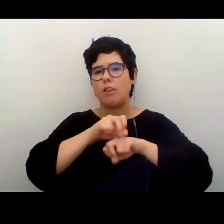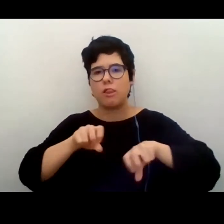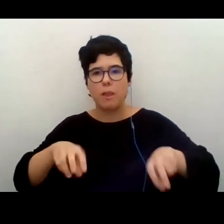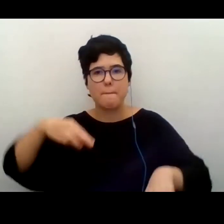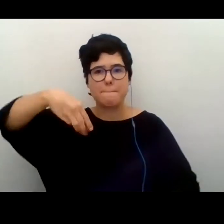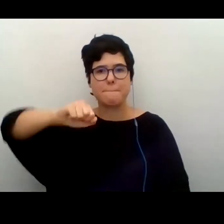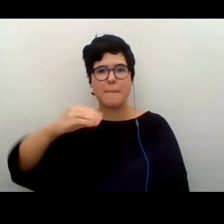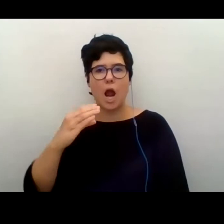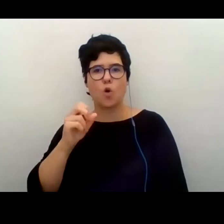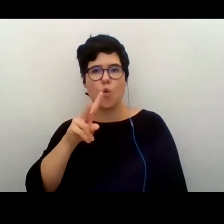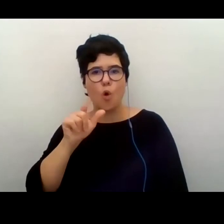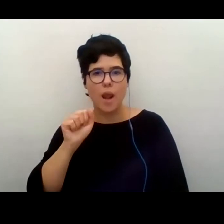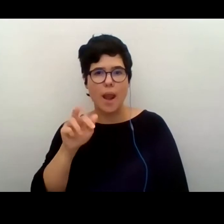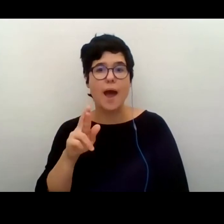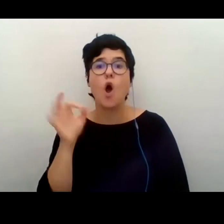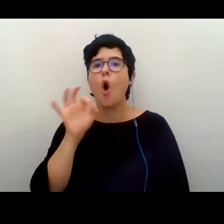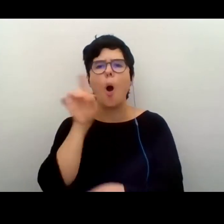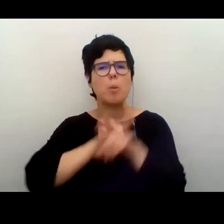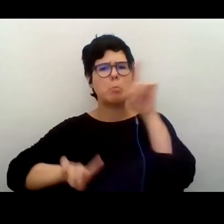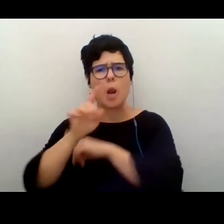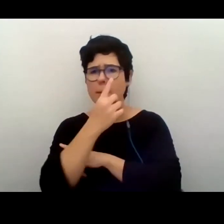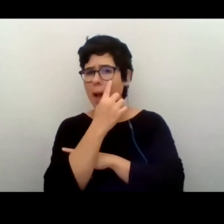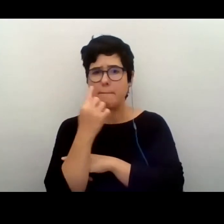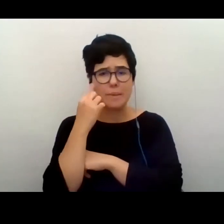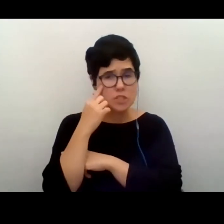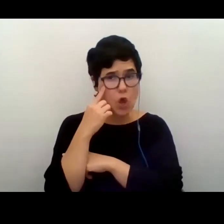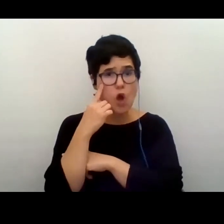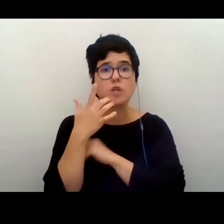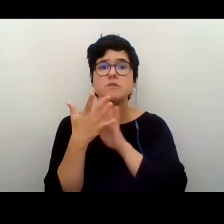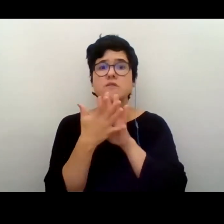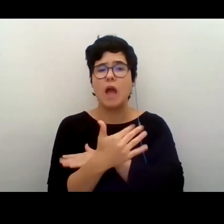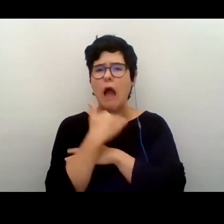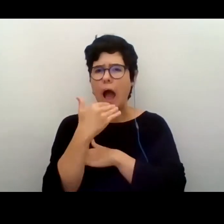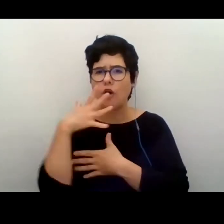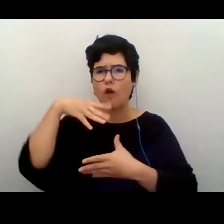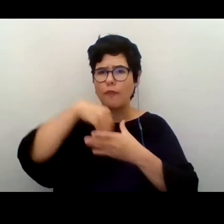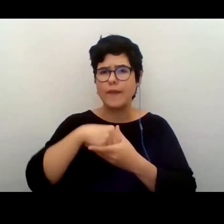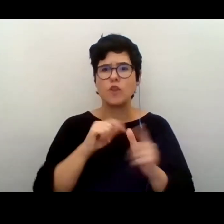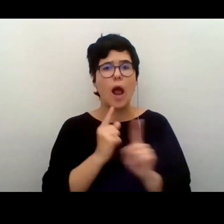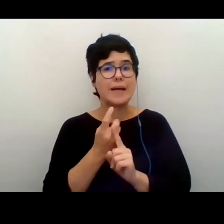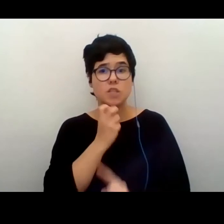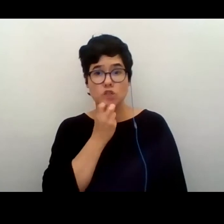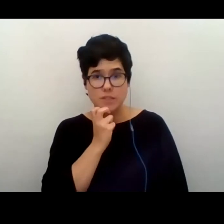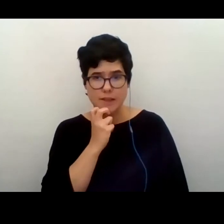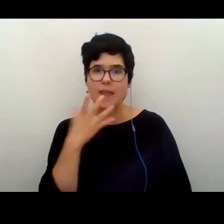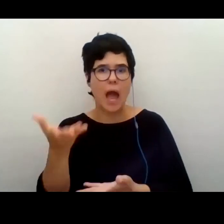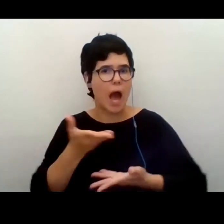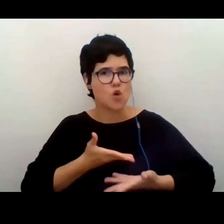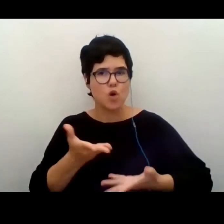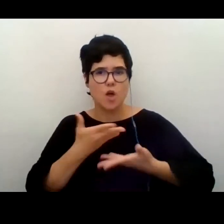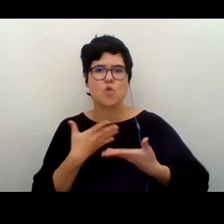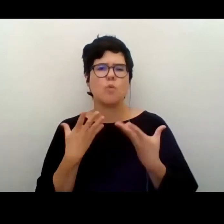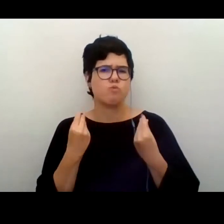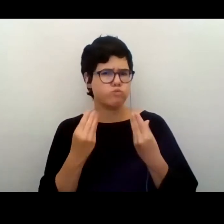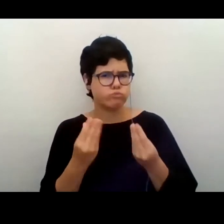la patología ocular de la visión, cualquier compuesto que lleve antioxidante nos va a venir de perlas. De hecho,